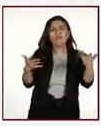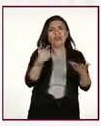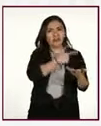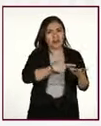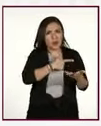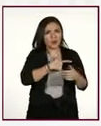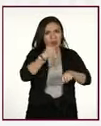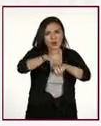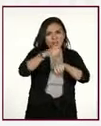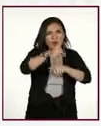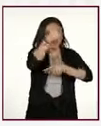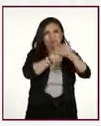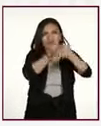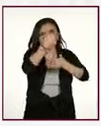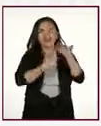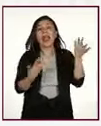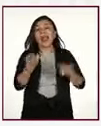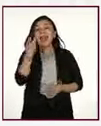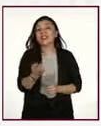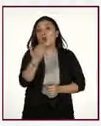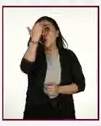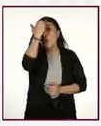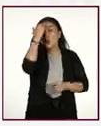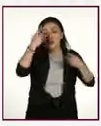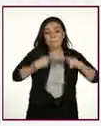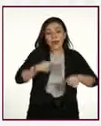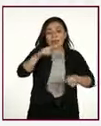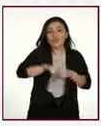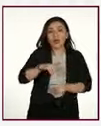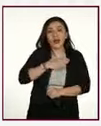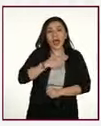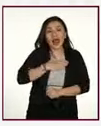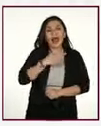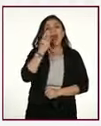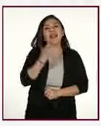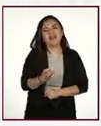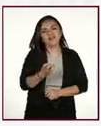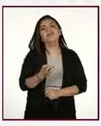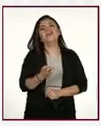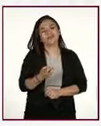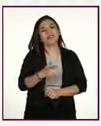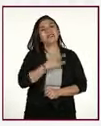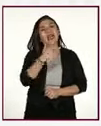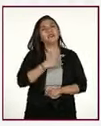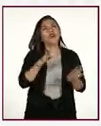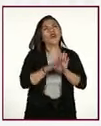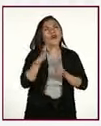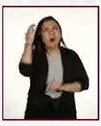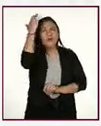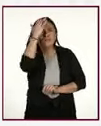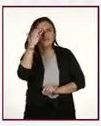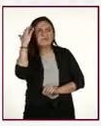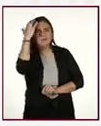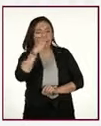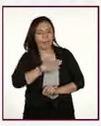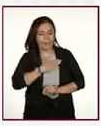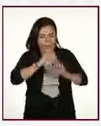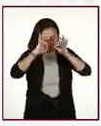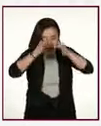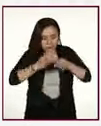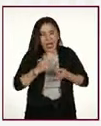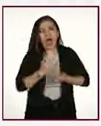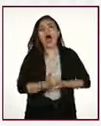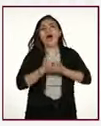gustan los números, ¿no? El reconocimiento personal, esta autorreflexión ayuda y estimula la autoestima